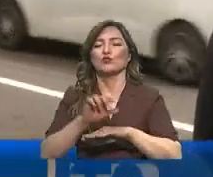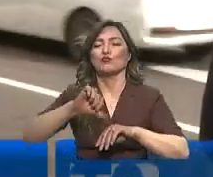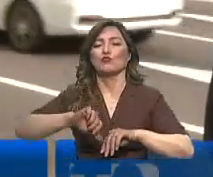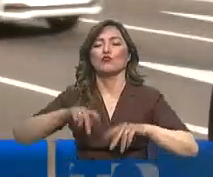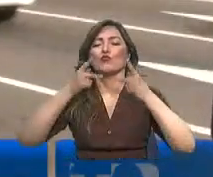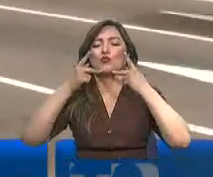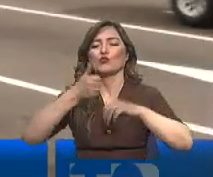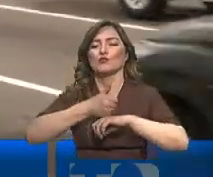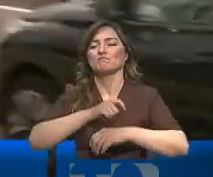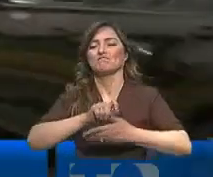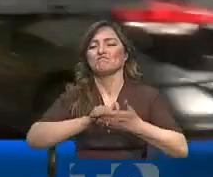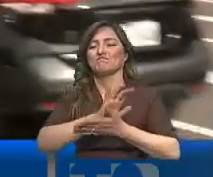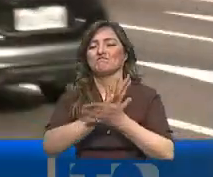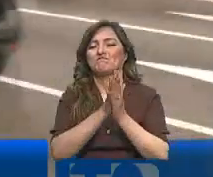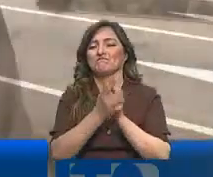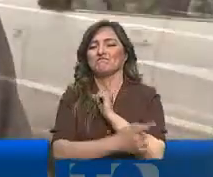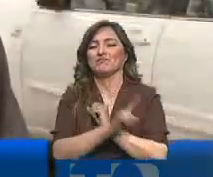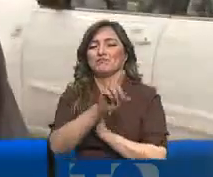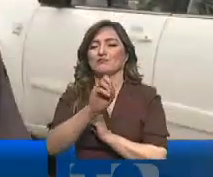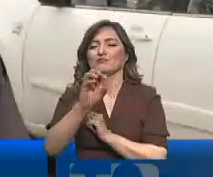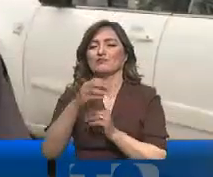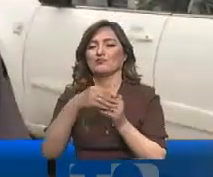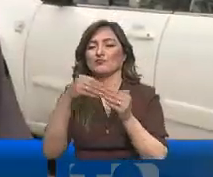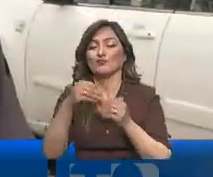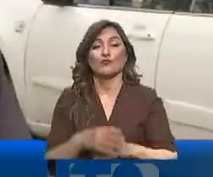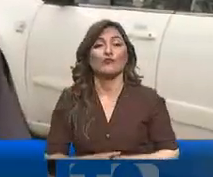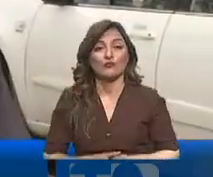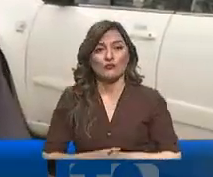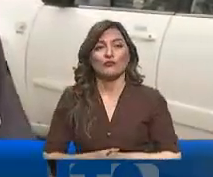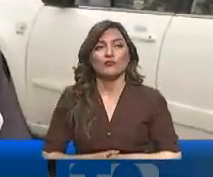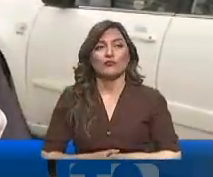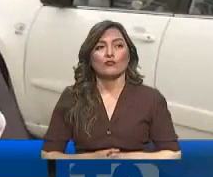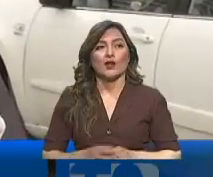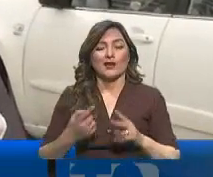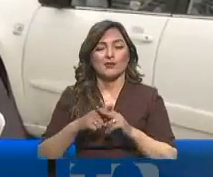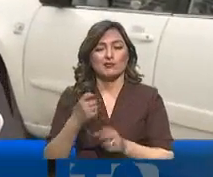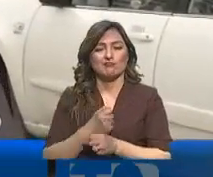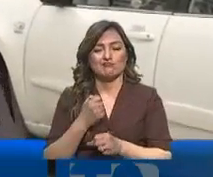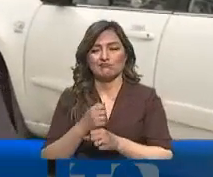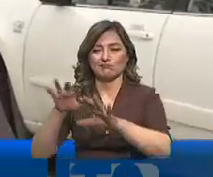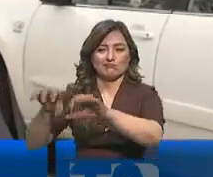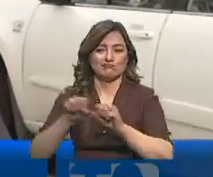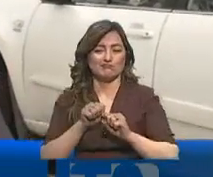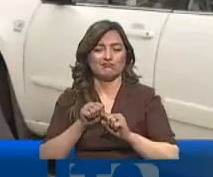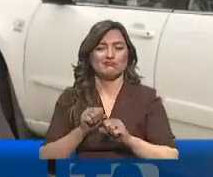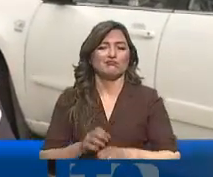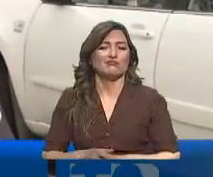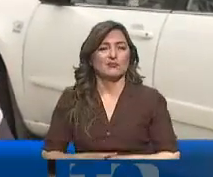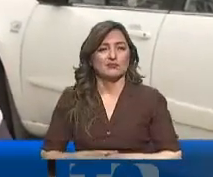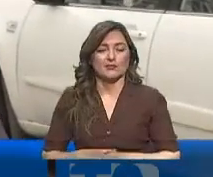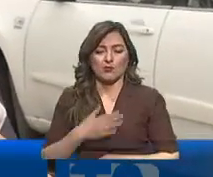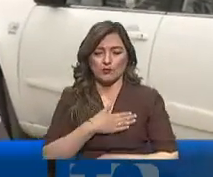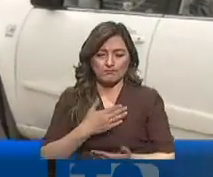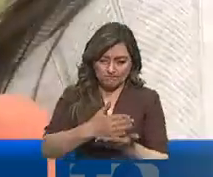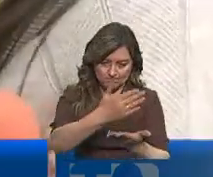autorización conlleva una sanción de 100 dólares retiramos de estos instrumentos de trabajo para que justamente se les pedimos que se